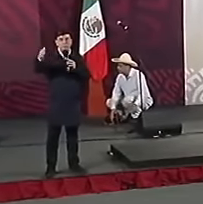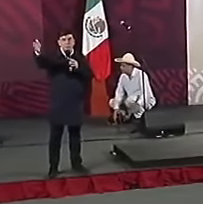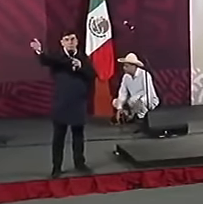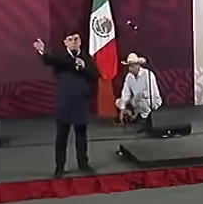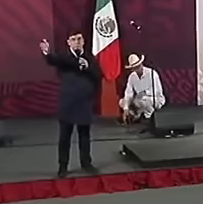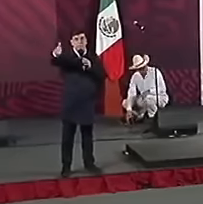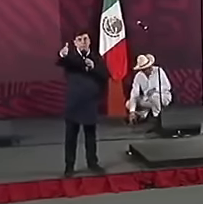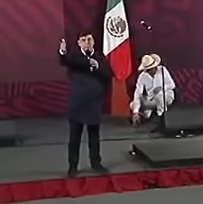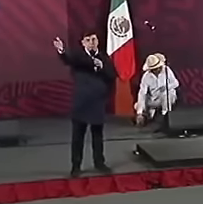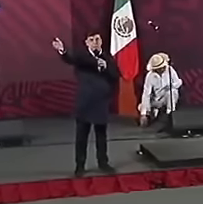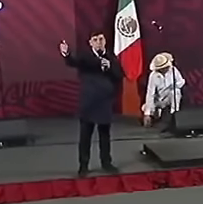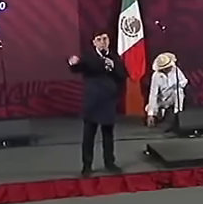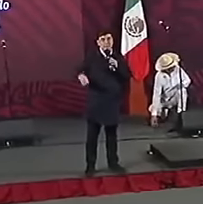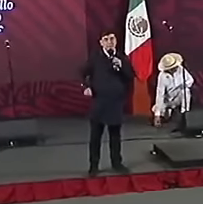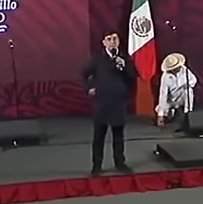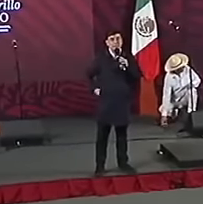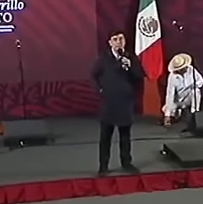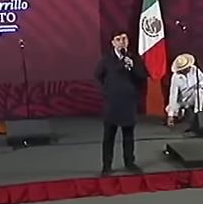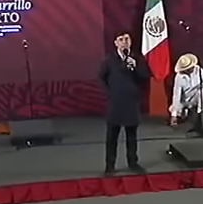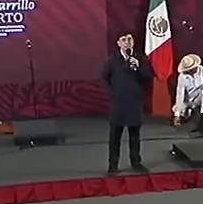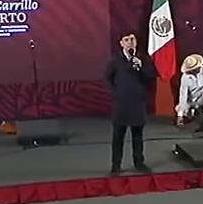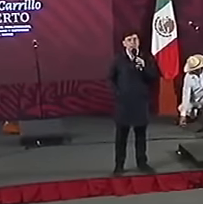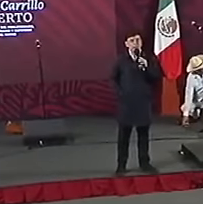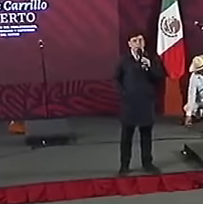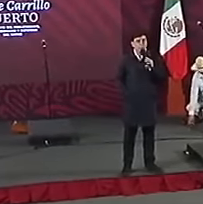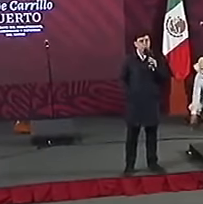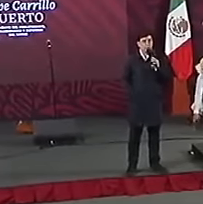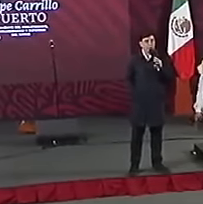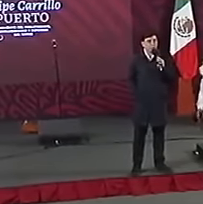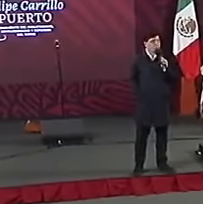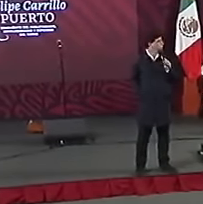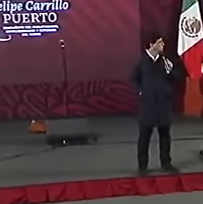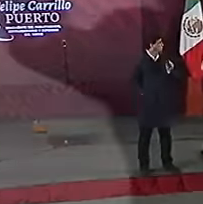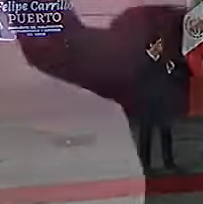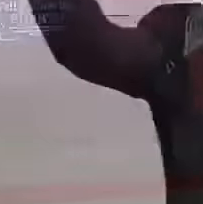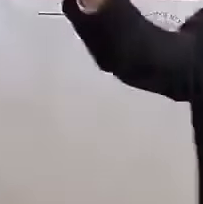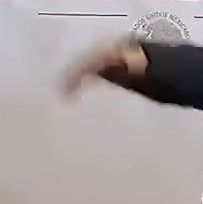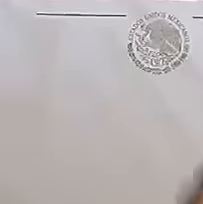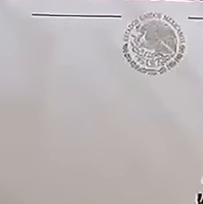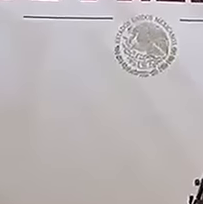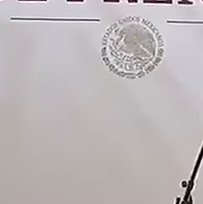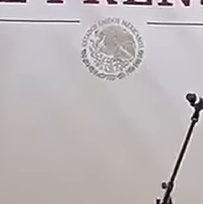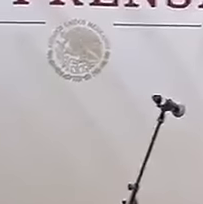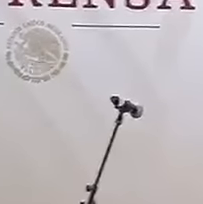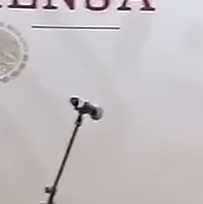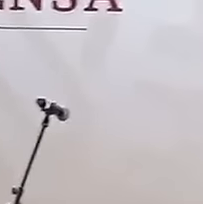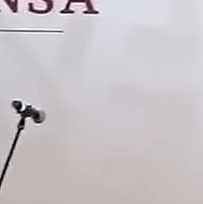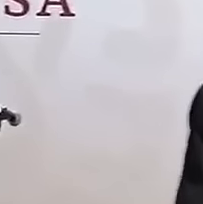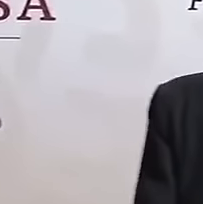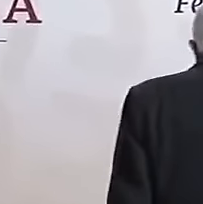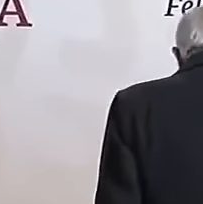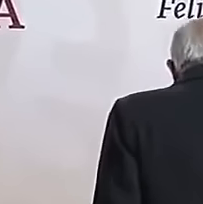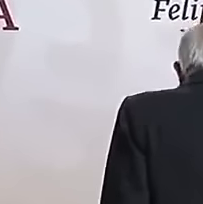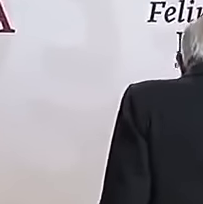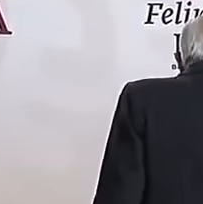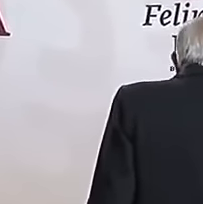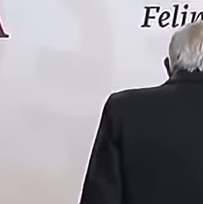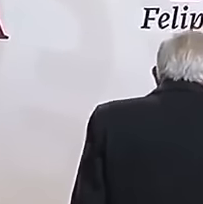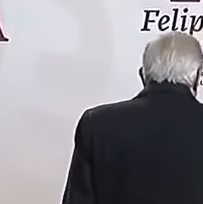por favor, para que él pueda, el presidente, llegar a convivir con todos. En 10 minutos nos vemos ahí, pero por favor,